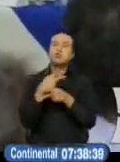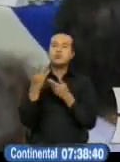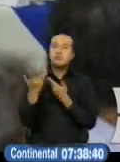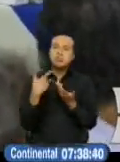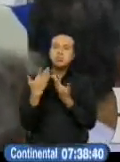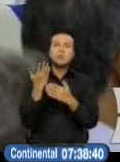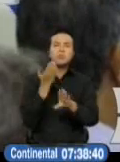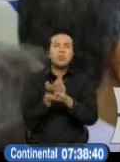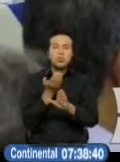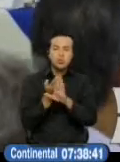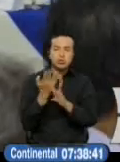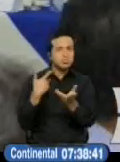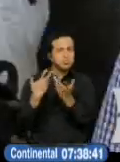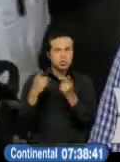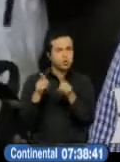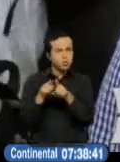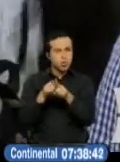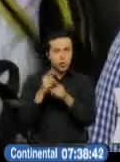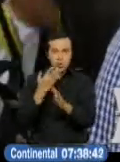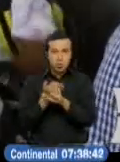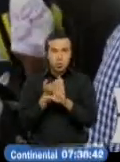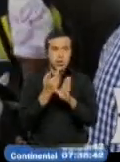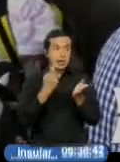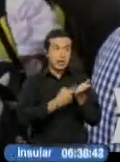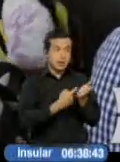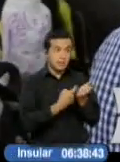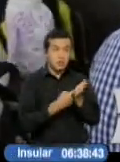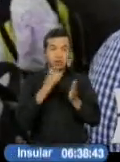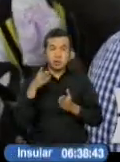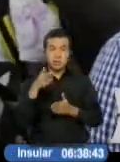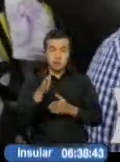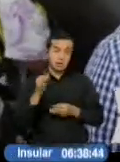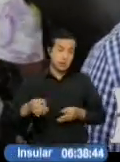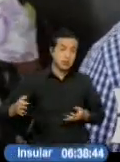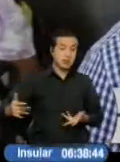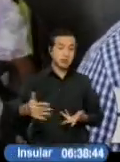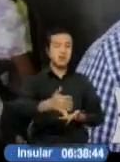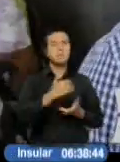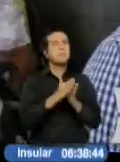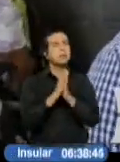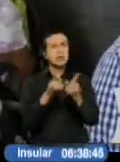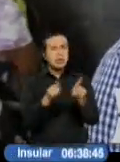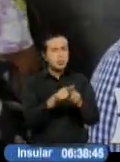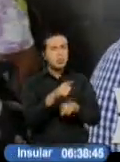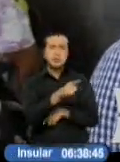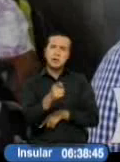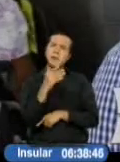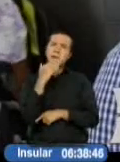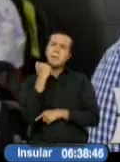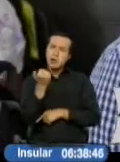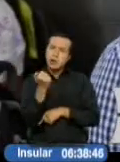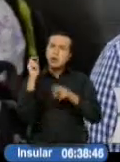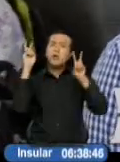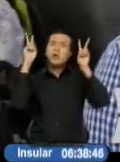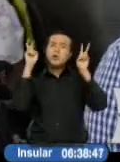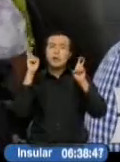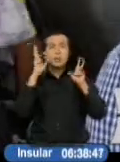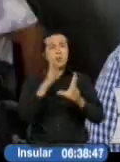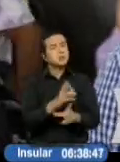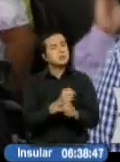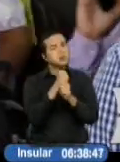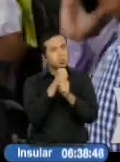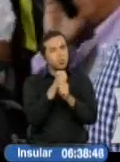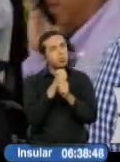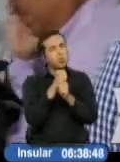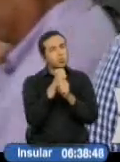Los planteamientos son similares. Sector camaronero y sector pesquero artesanal solicitando lo mismo, que se mejoren las condiciones de seguridad para la